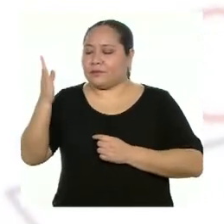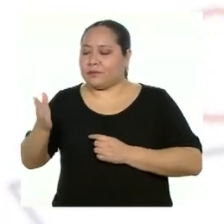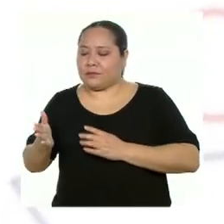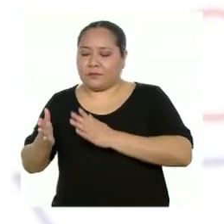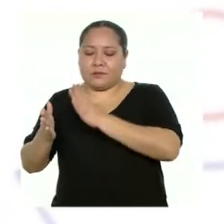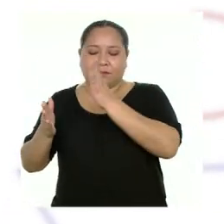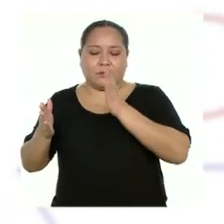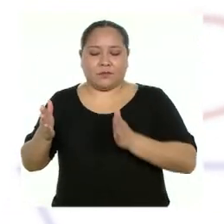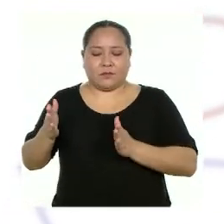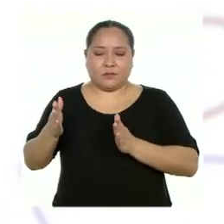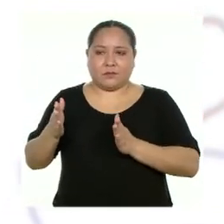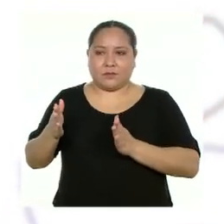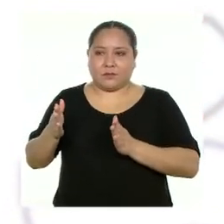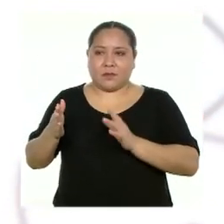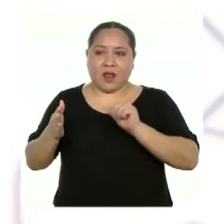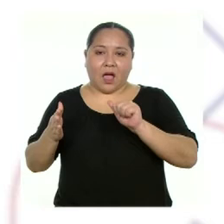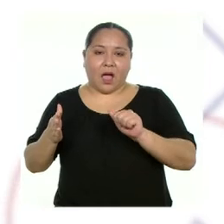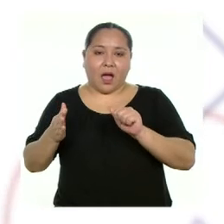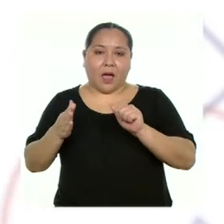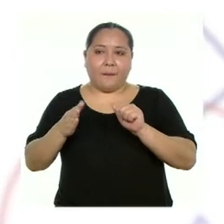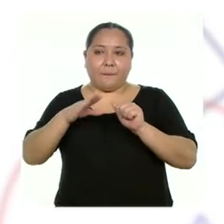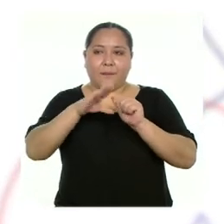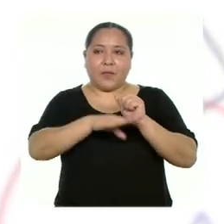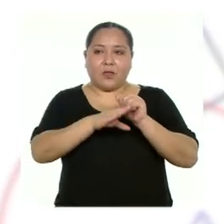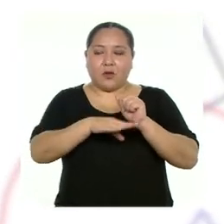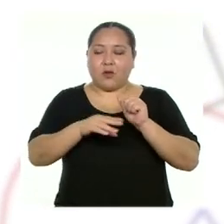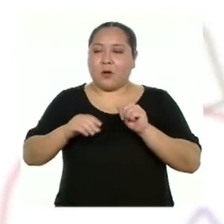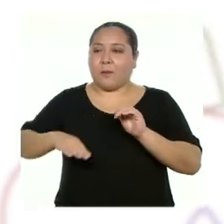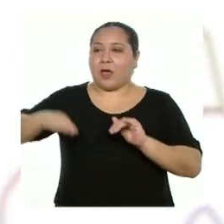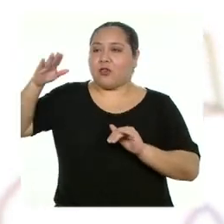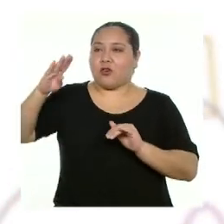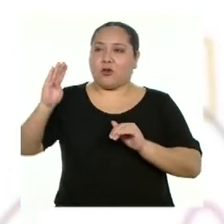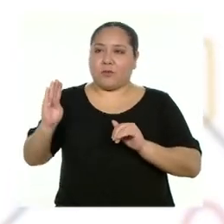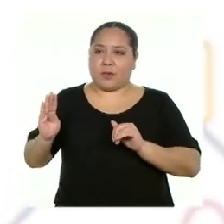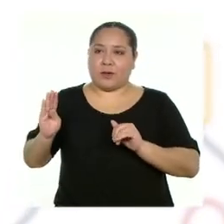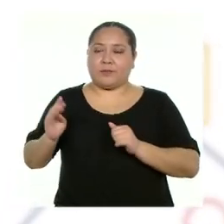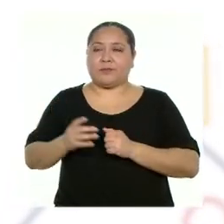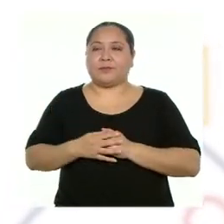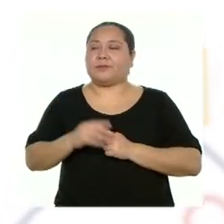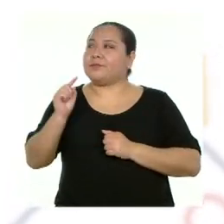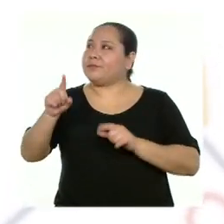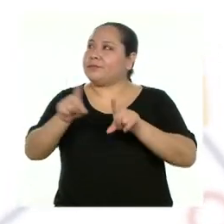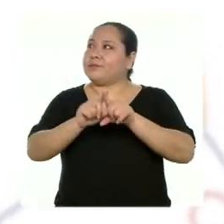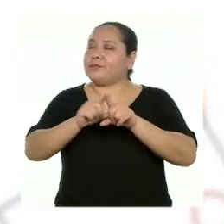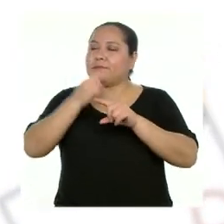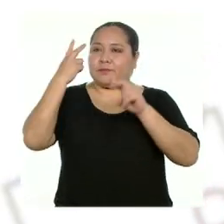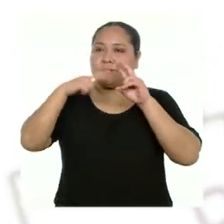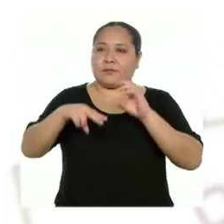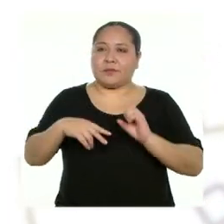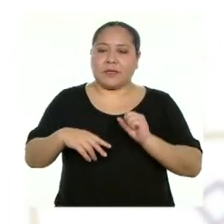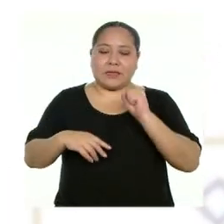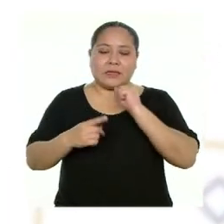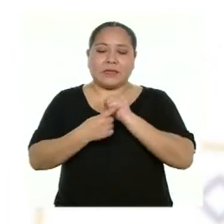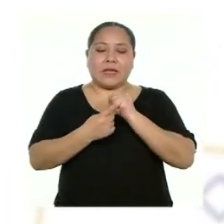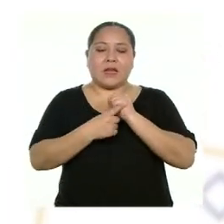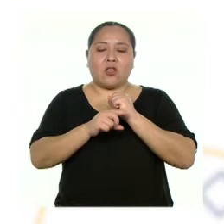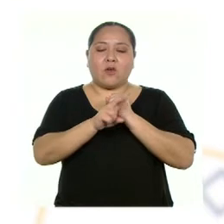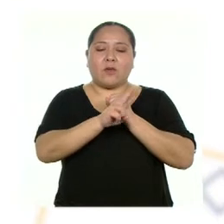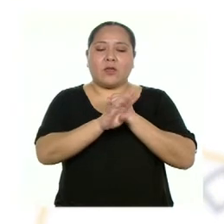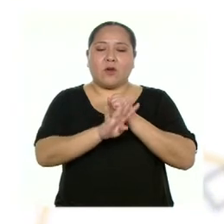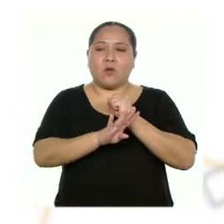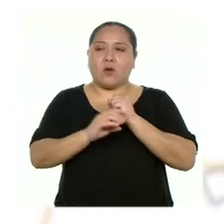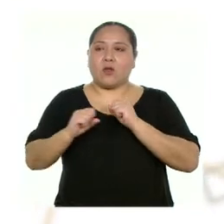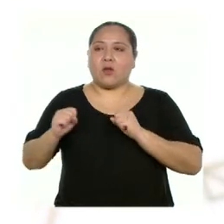a y el mayor b. Aquí también consideramos el intervalo matemático, ¿no? El cerrado en 24 y abierto en